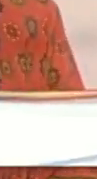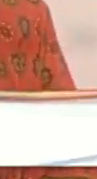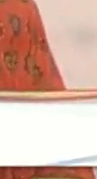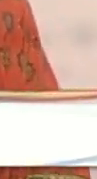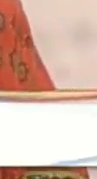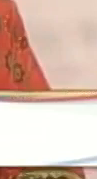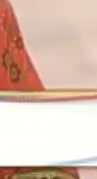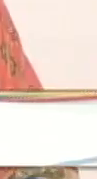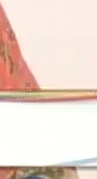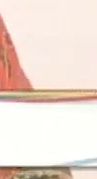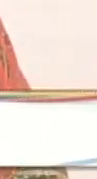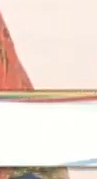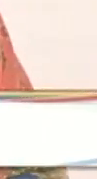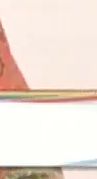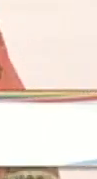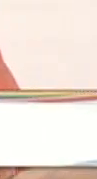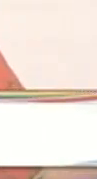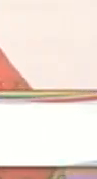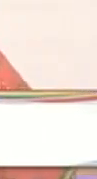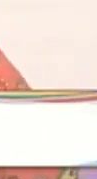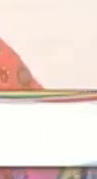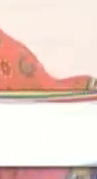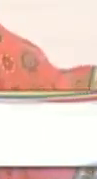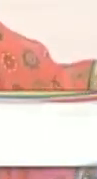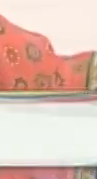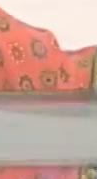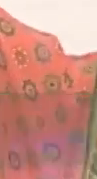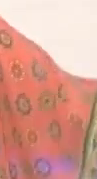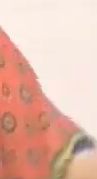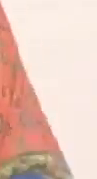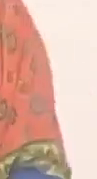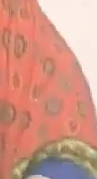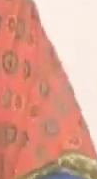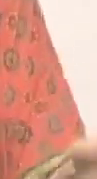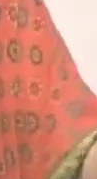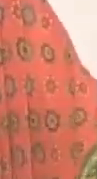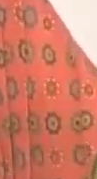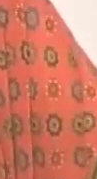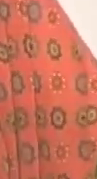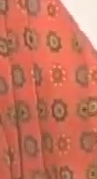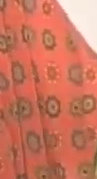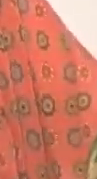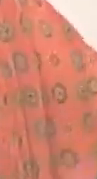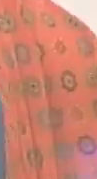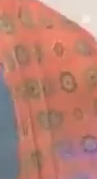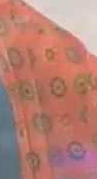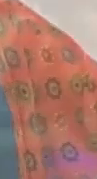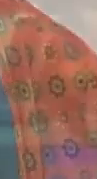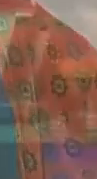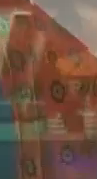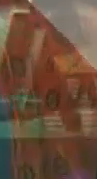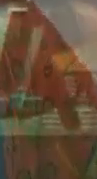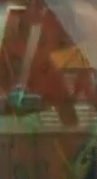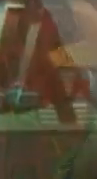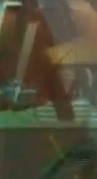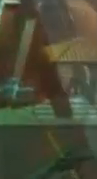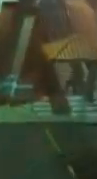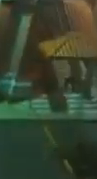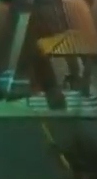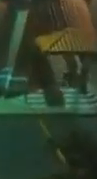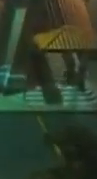está el imperio de esta tierra, solo tiene armas de guerra y terroristas en acción.